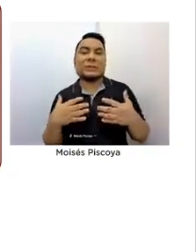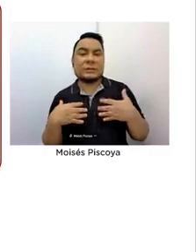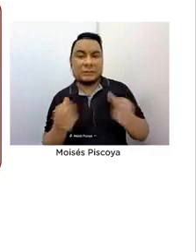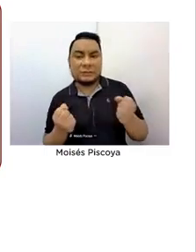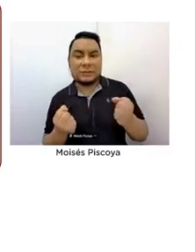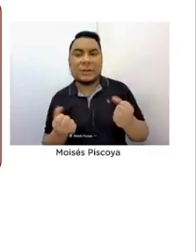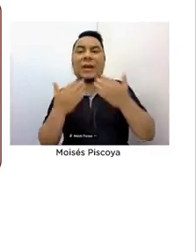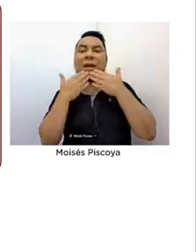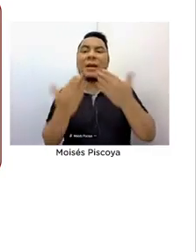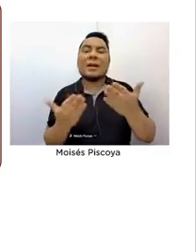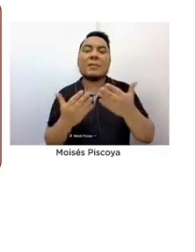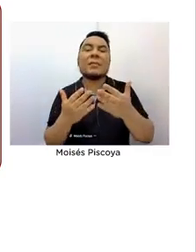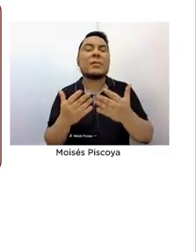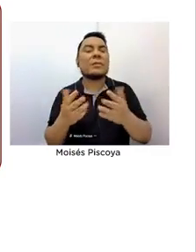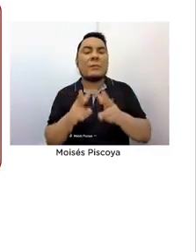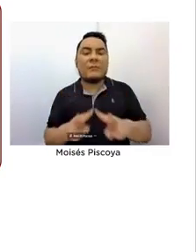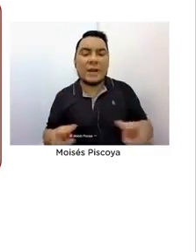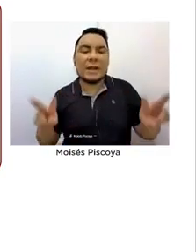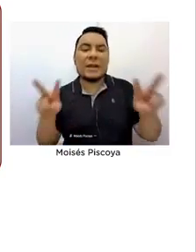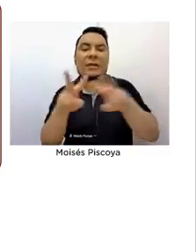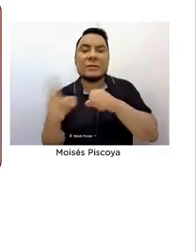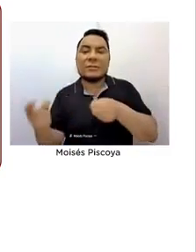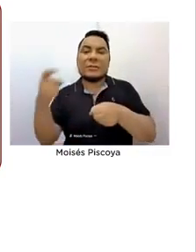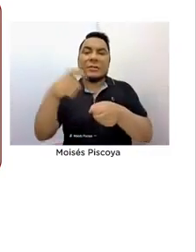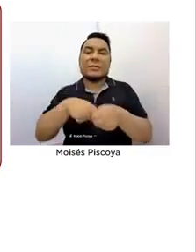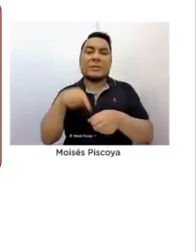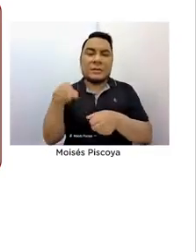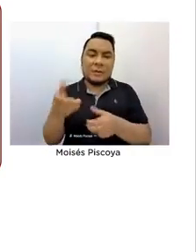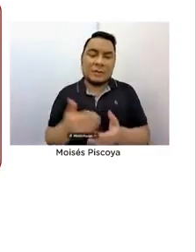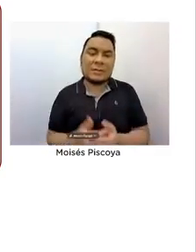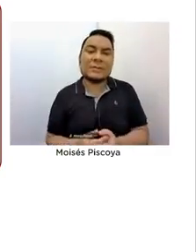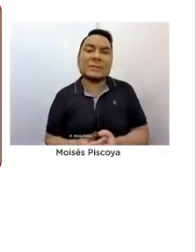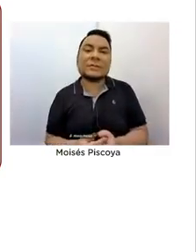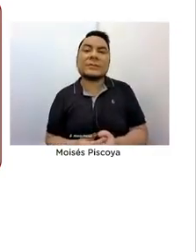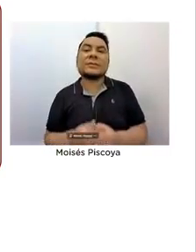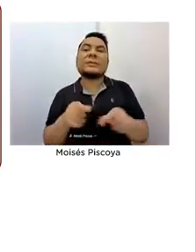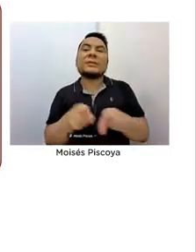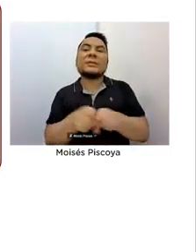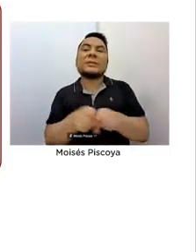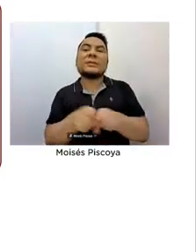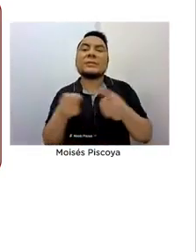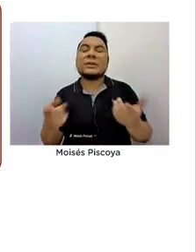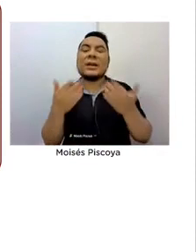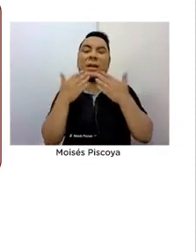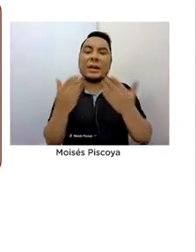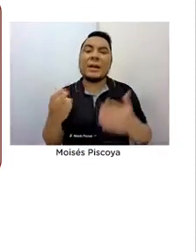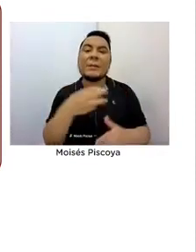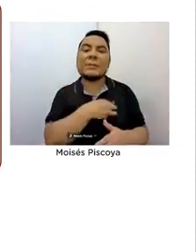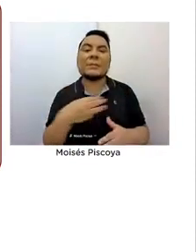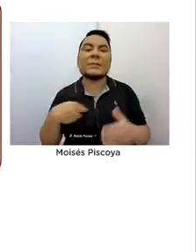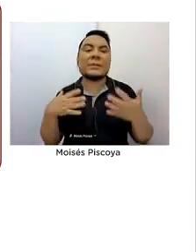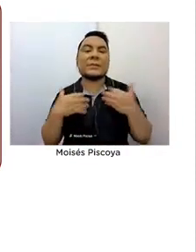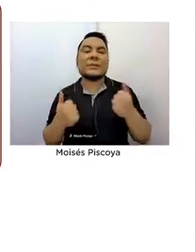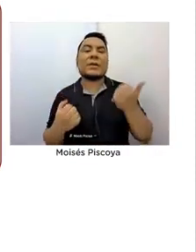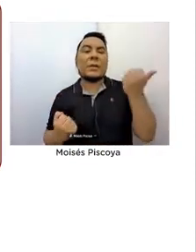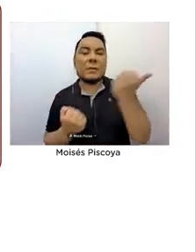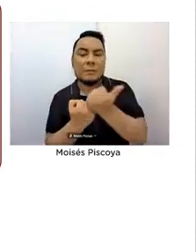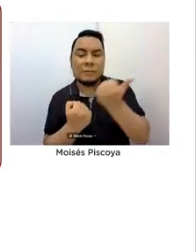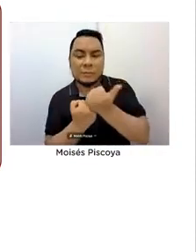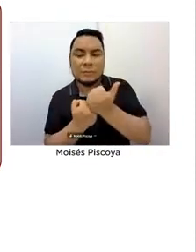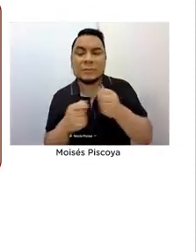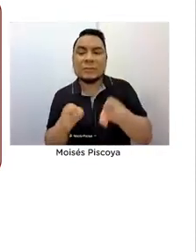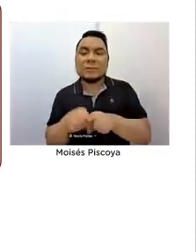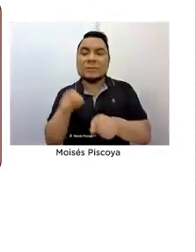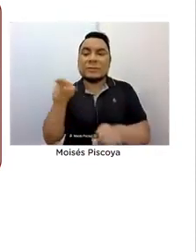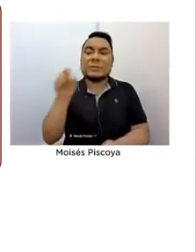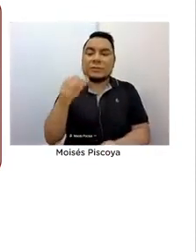desde ya su valiosa participación en este evento. Y también agradecemos al Ministerio de Salud por el apoyo y contar con la presencia